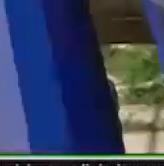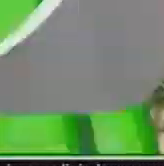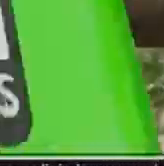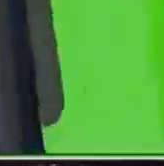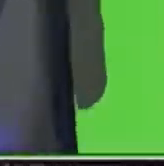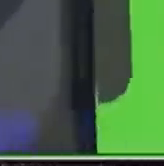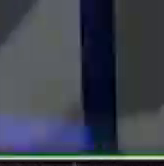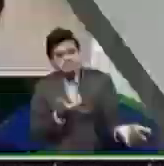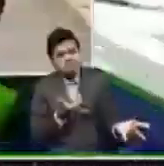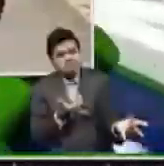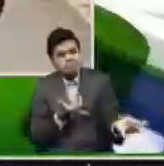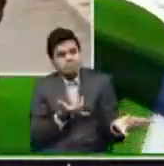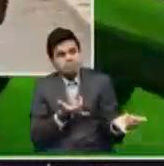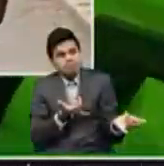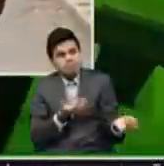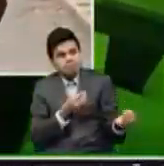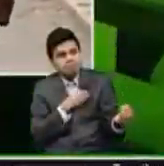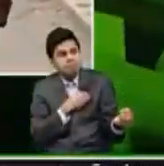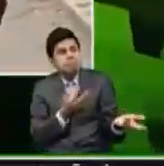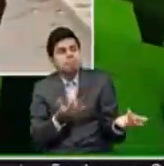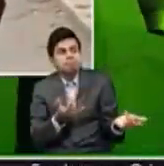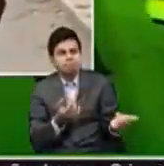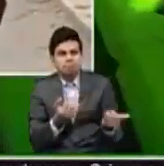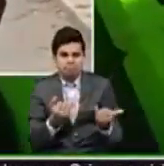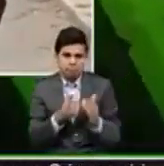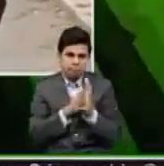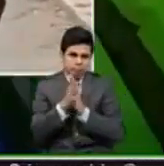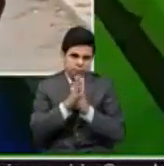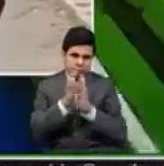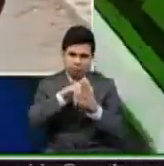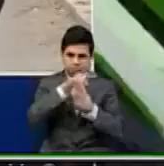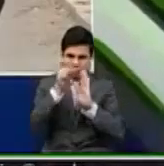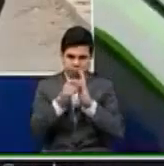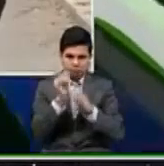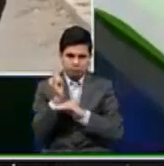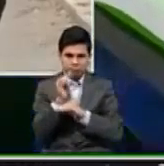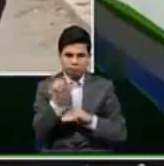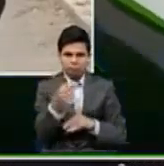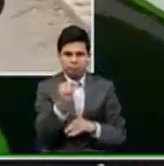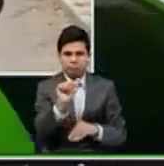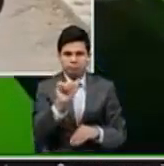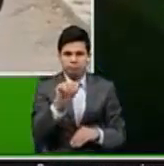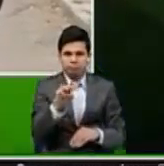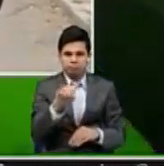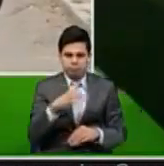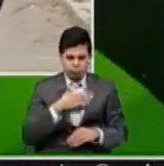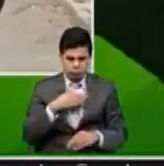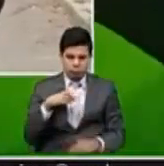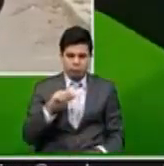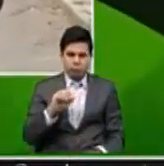vecinos del asentamiento Punta Betín. Esta es toda la información con la cámara de Jaime Rojas, Paola Romero, Oriente Noticias.